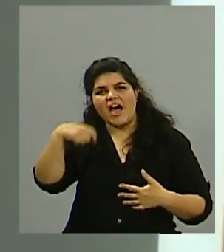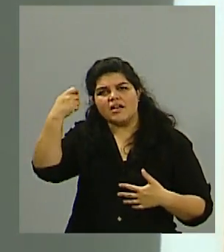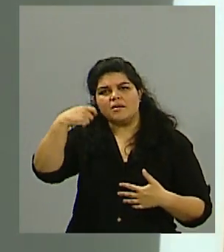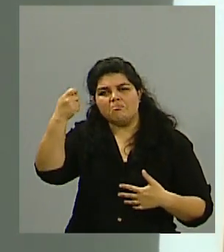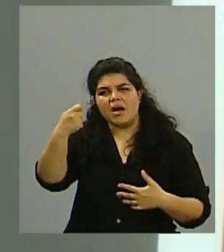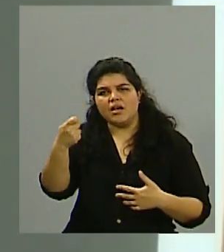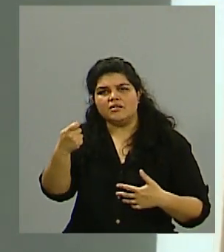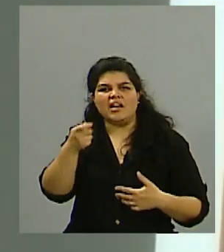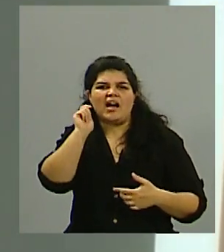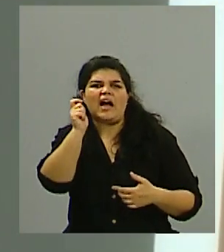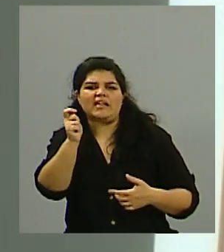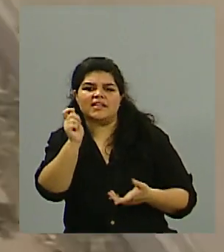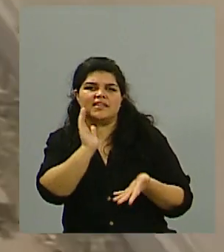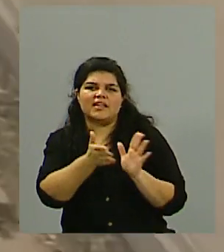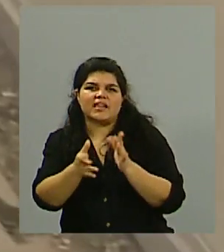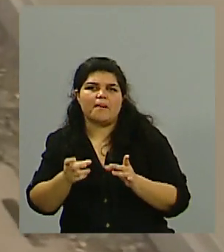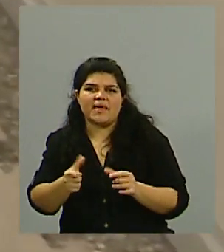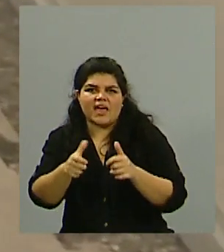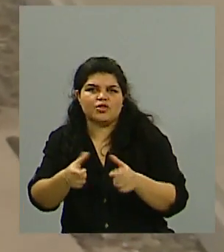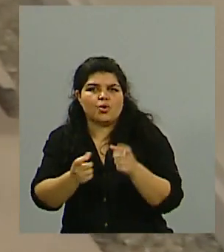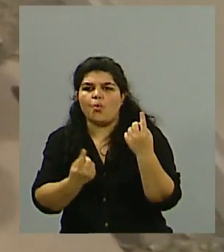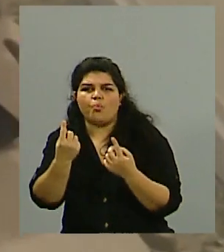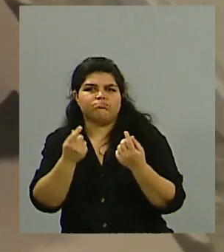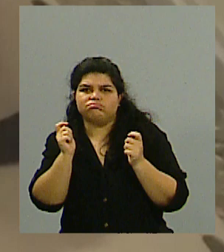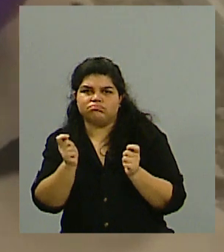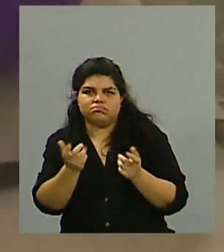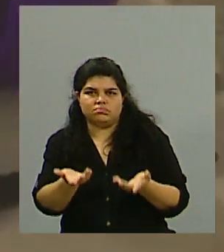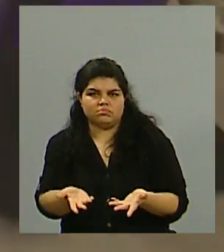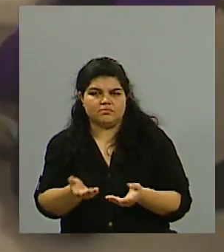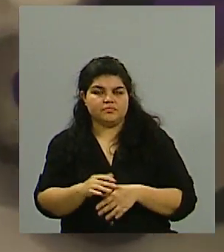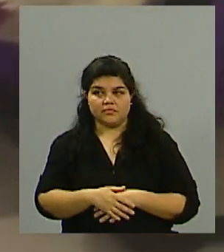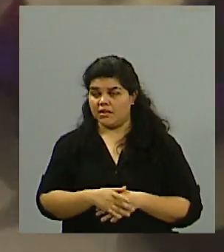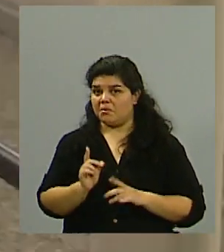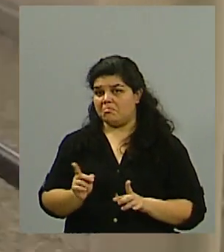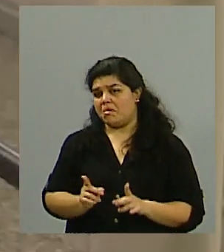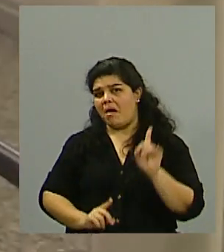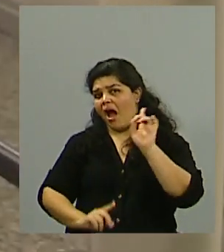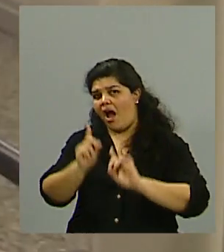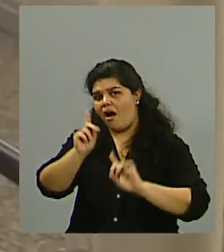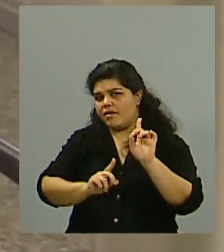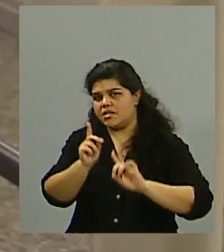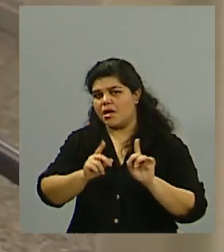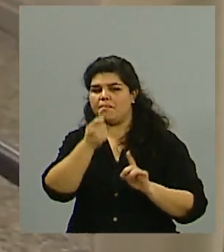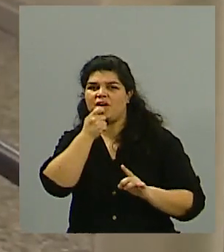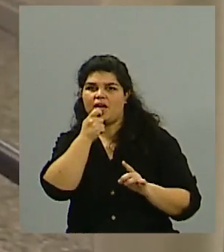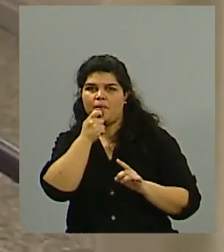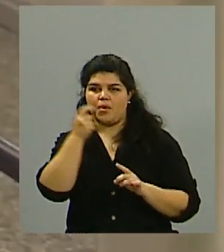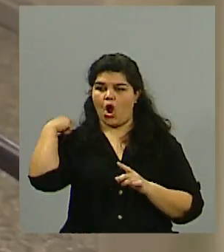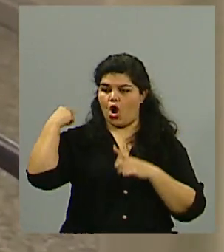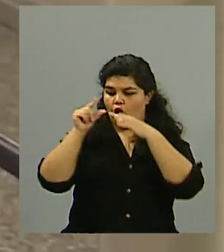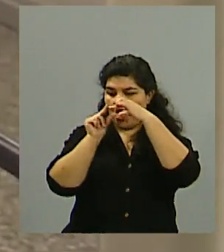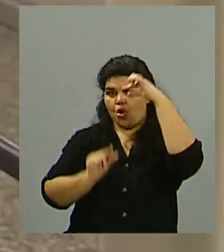hace? En realidad es bastante amplio. Tenemos desde patologías propias como cirugías de columna